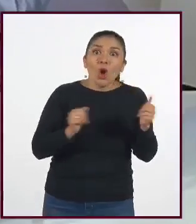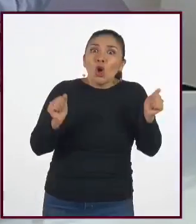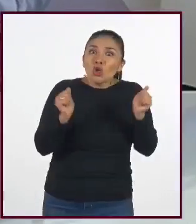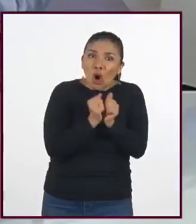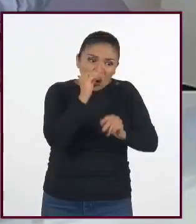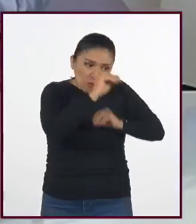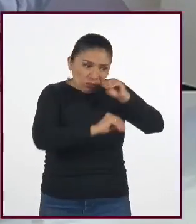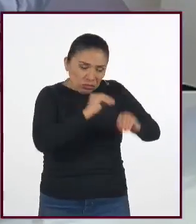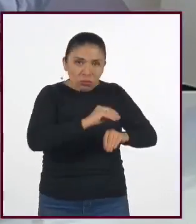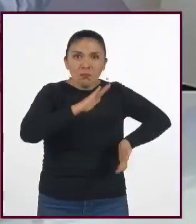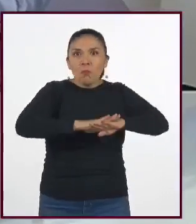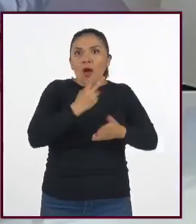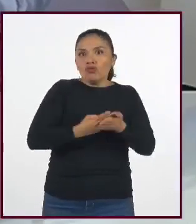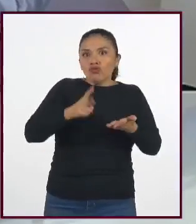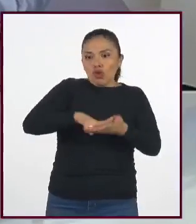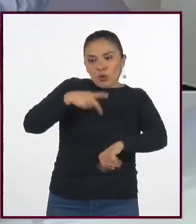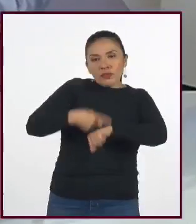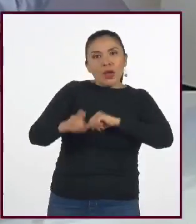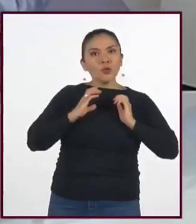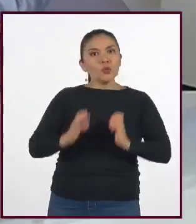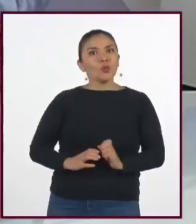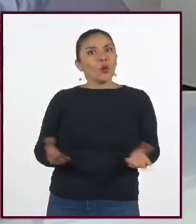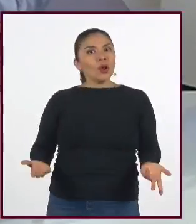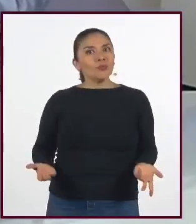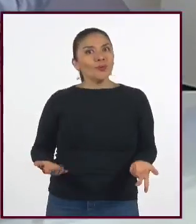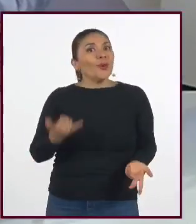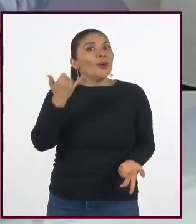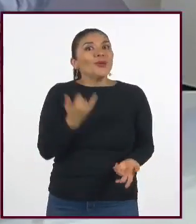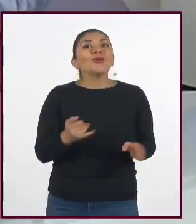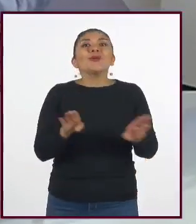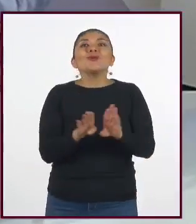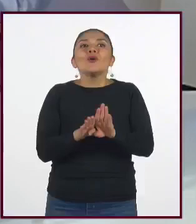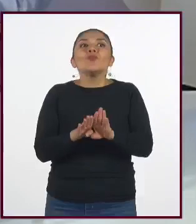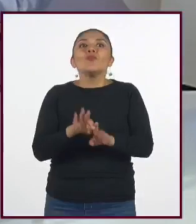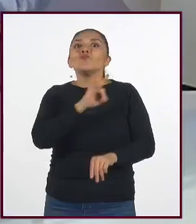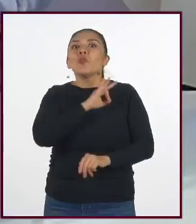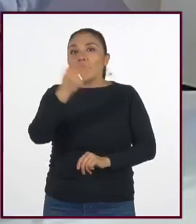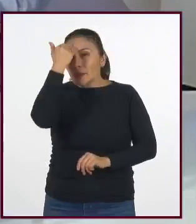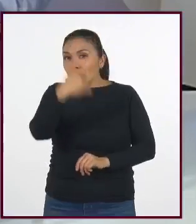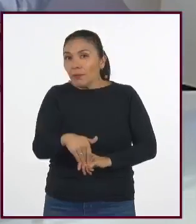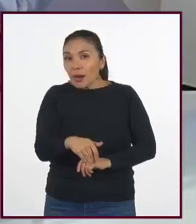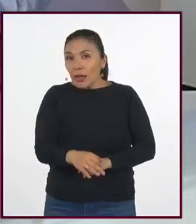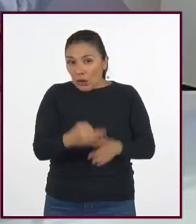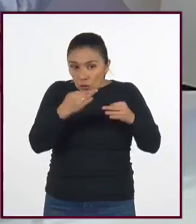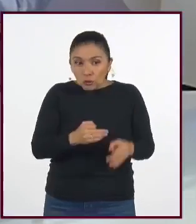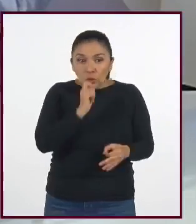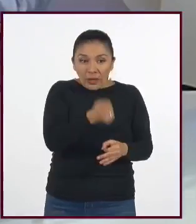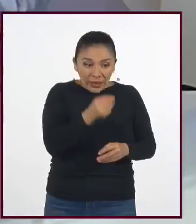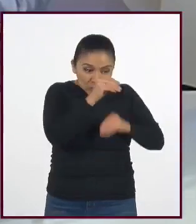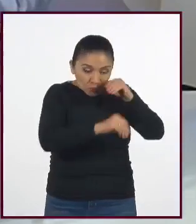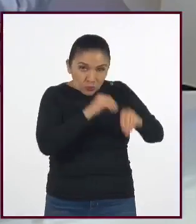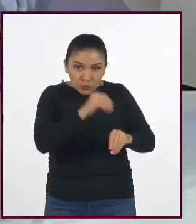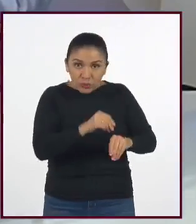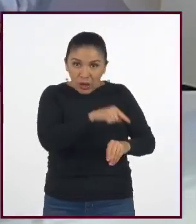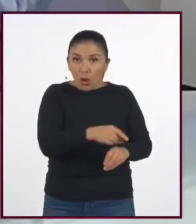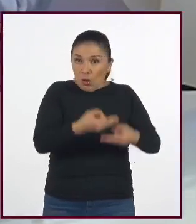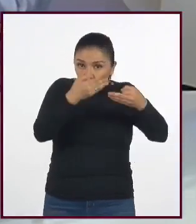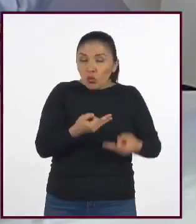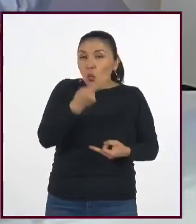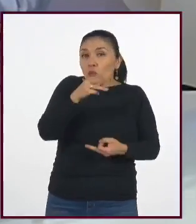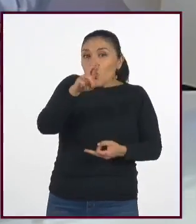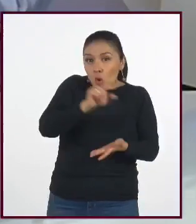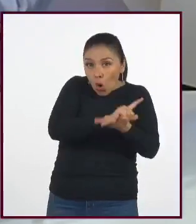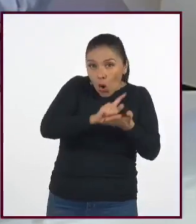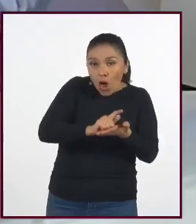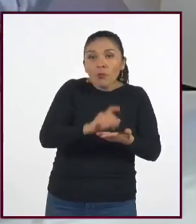más veneno al cuerpo. Sí, y no tenemos una manera de saber qué contiene, si es pura o si no.